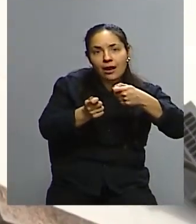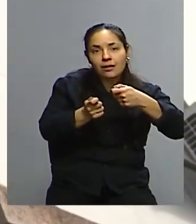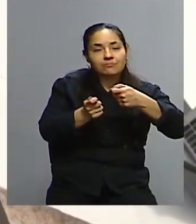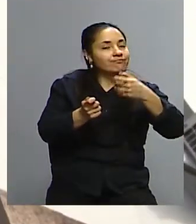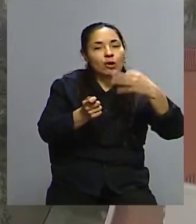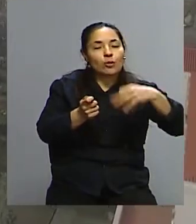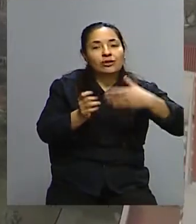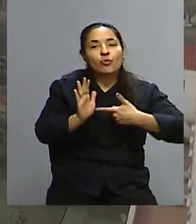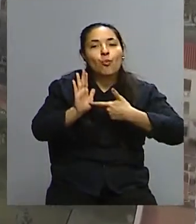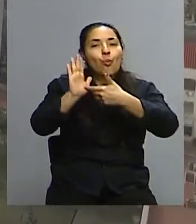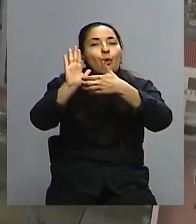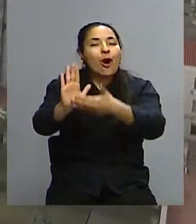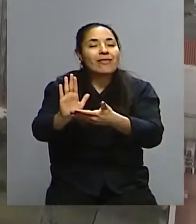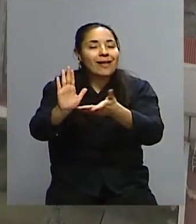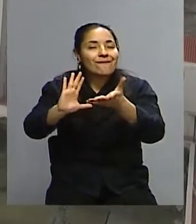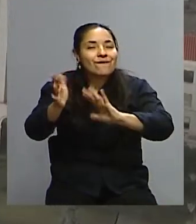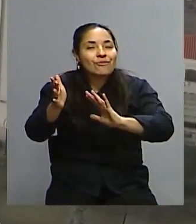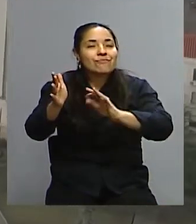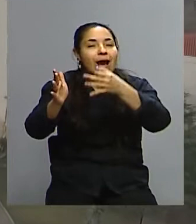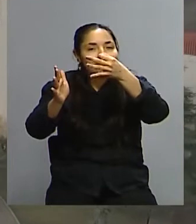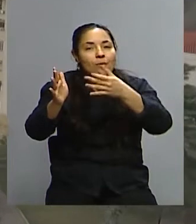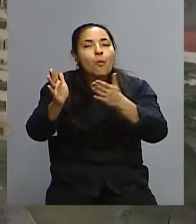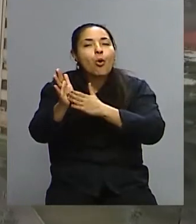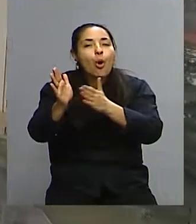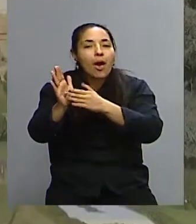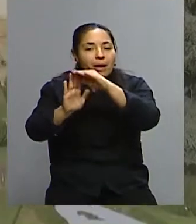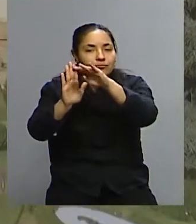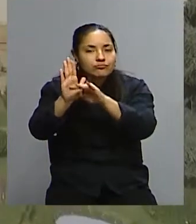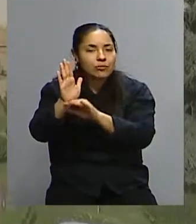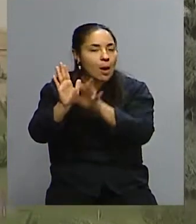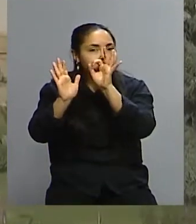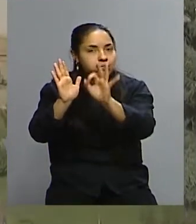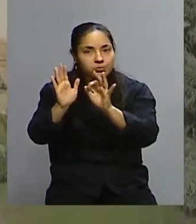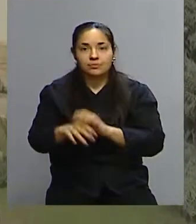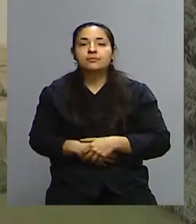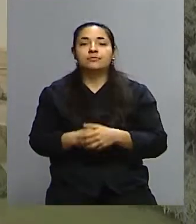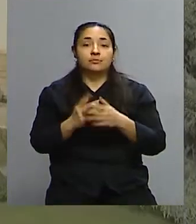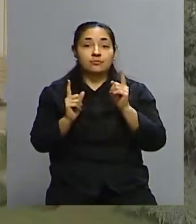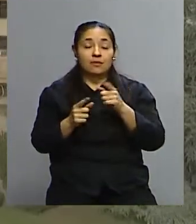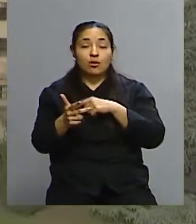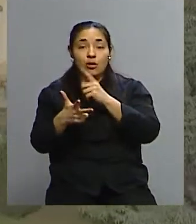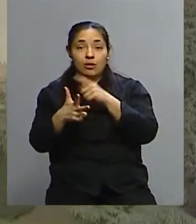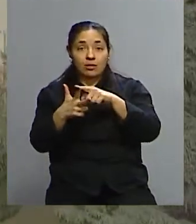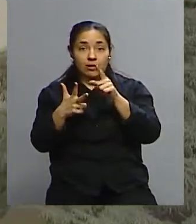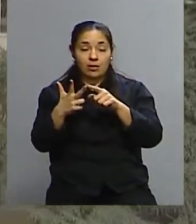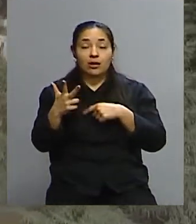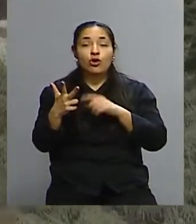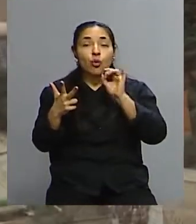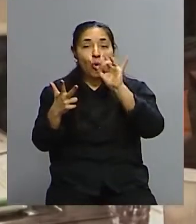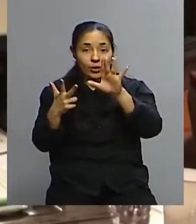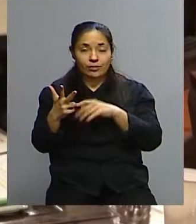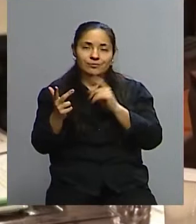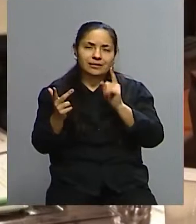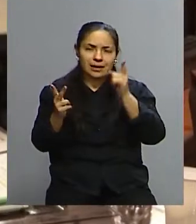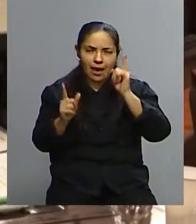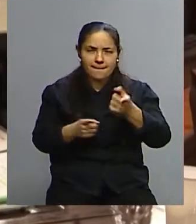administrativa. Bien, cuando hablamos de sector público, para no quedarnos con la idea del legislativo, el ejecutivo y el judicial solamente, tenemos que